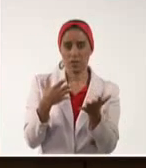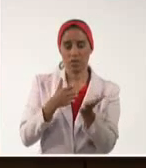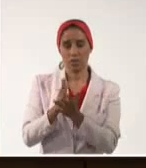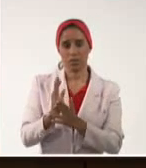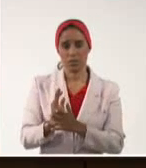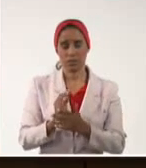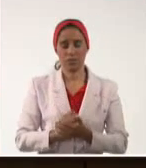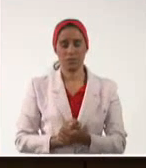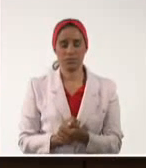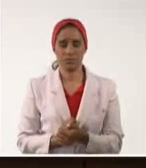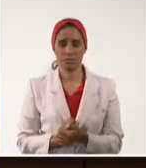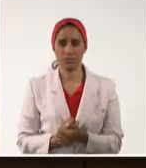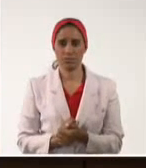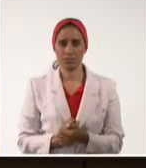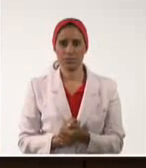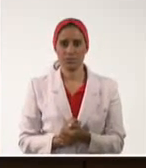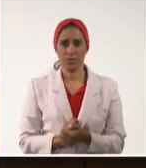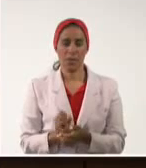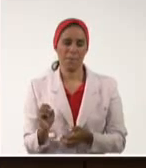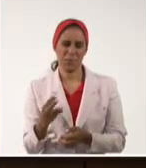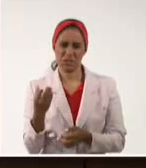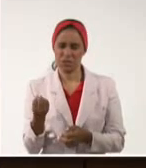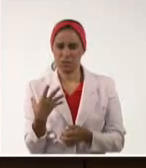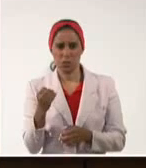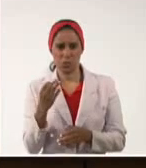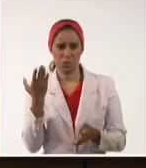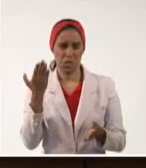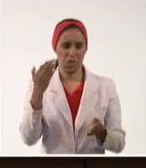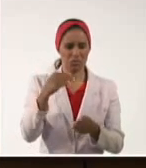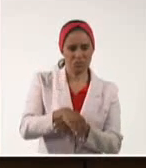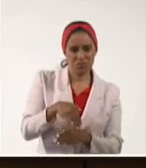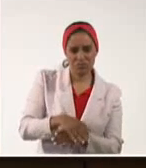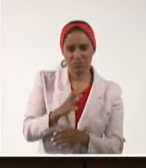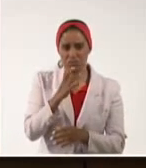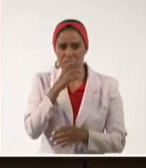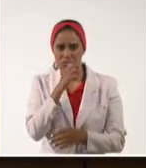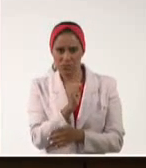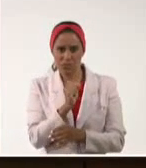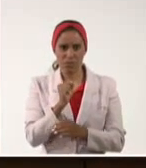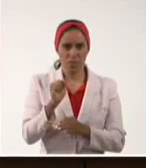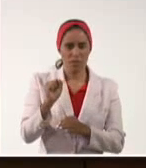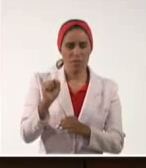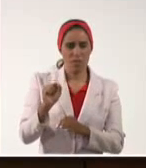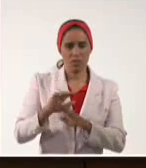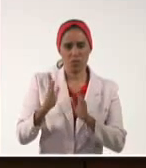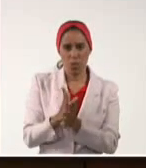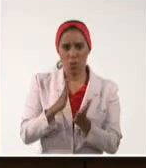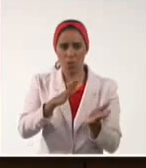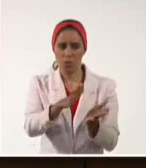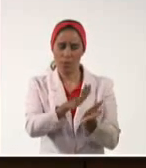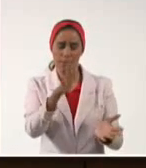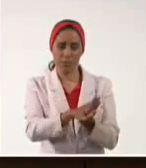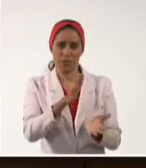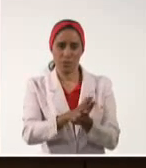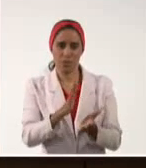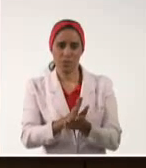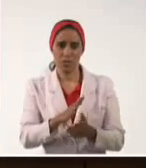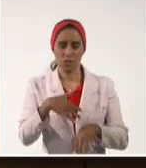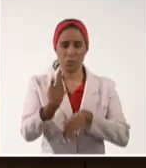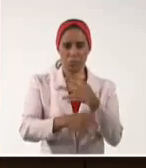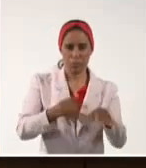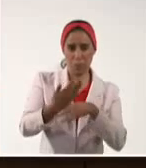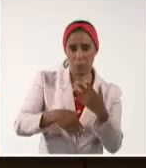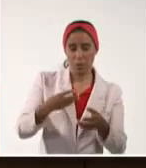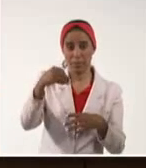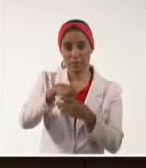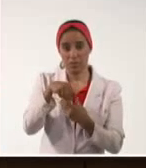rasero, mentirosa y calumniosa, que tras una falsa preocupación y compromiso con los problemas del pueblo